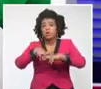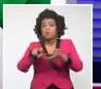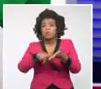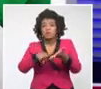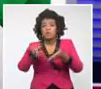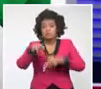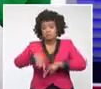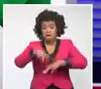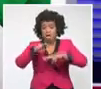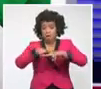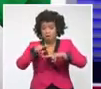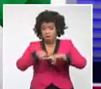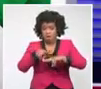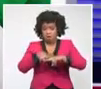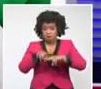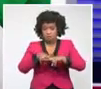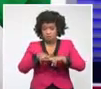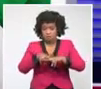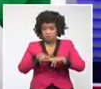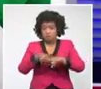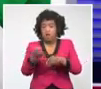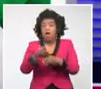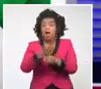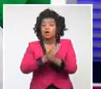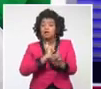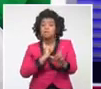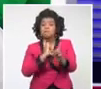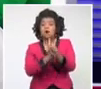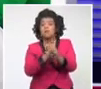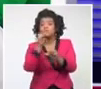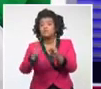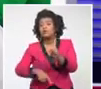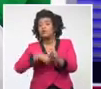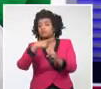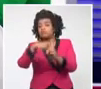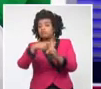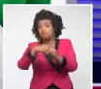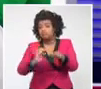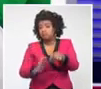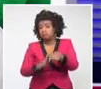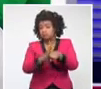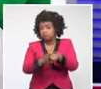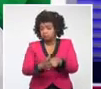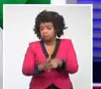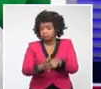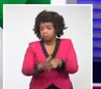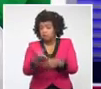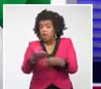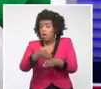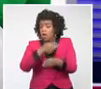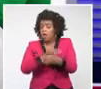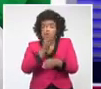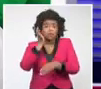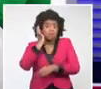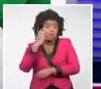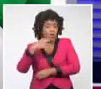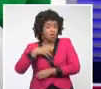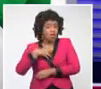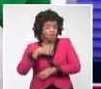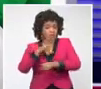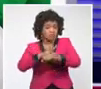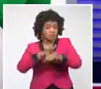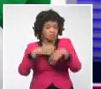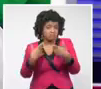Habana, contacto de un caso positivo ya diagnosticado, con antecedentes de